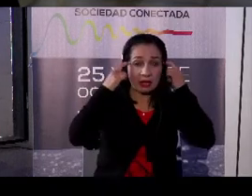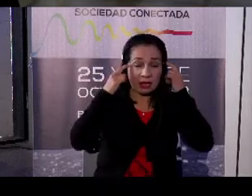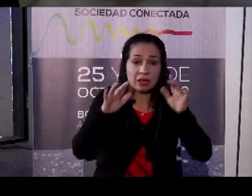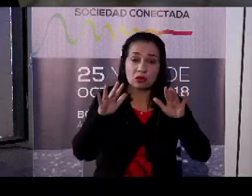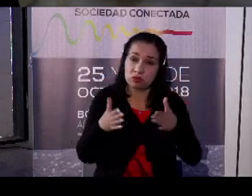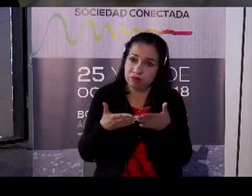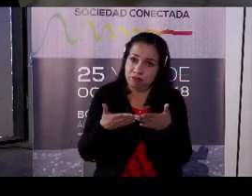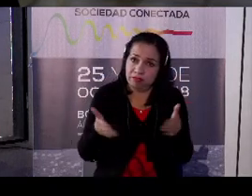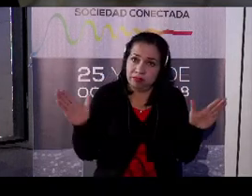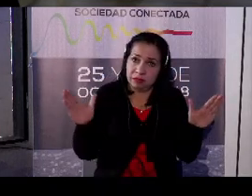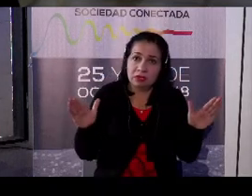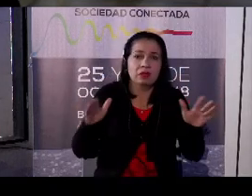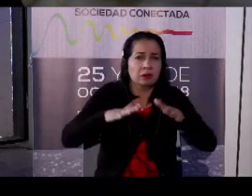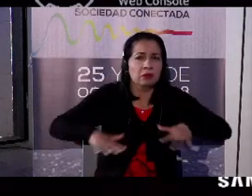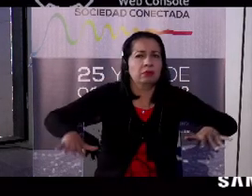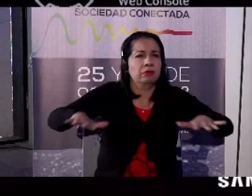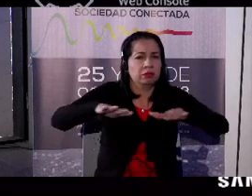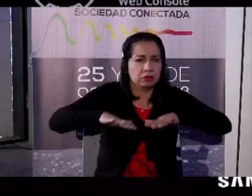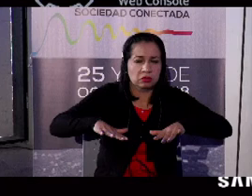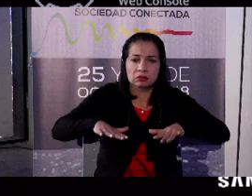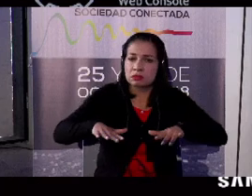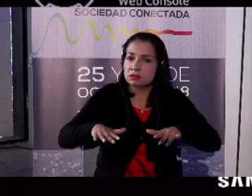que por diseño es